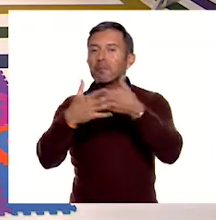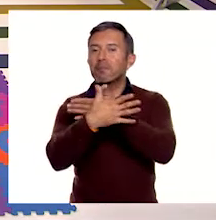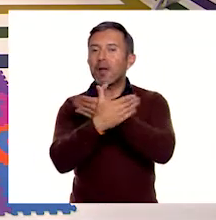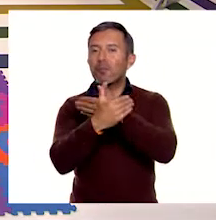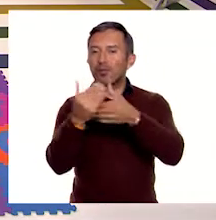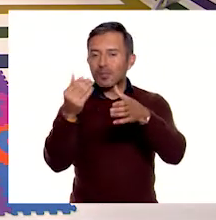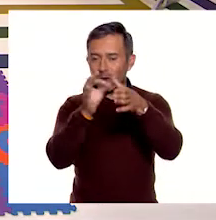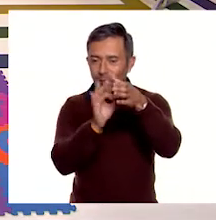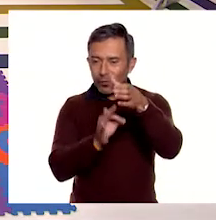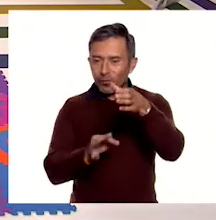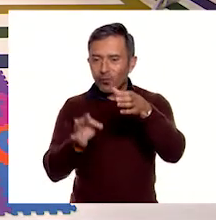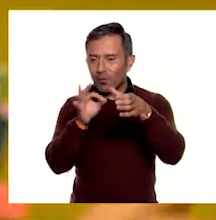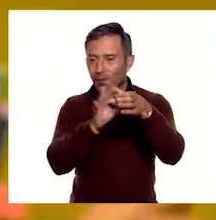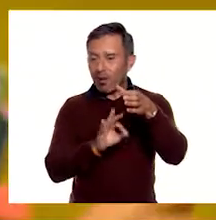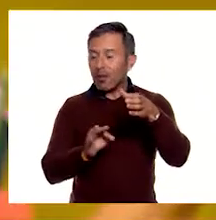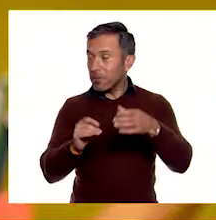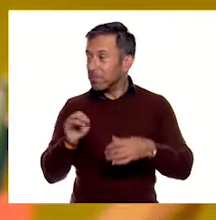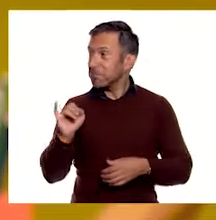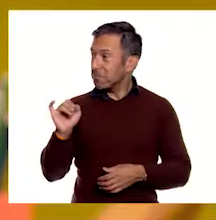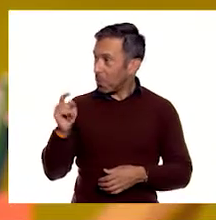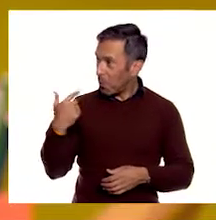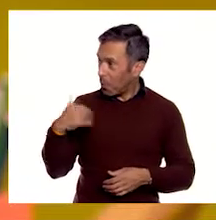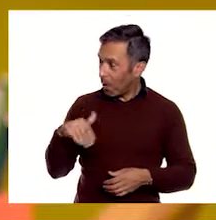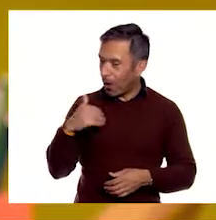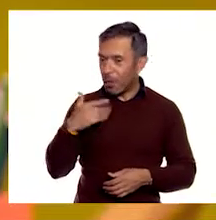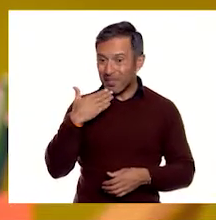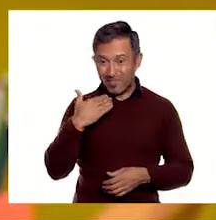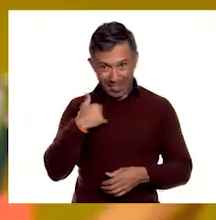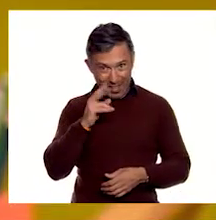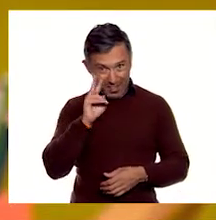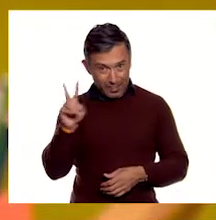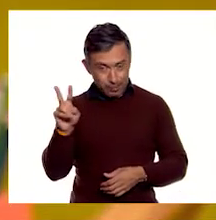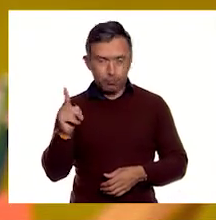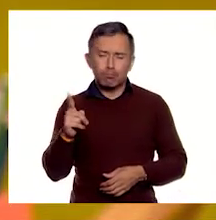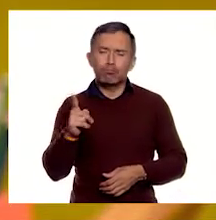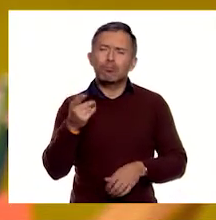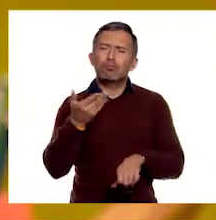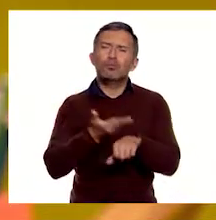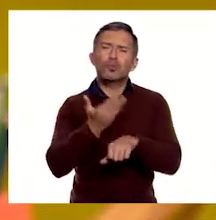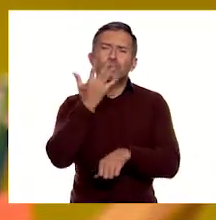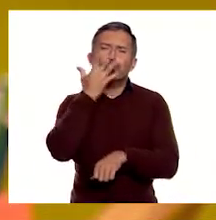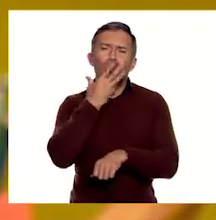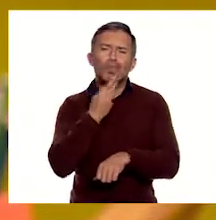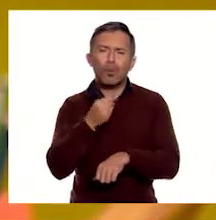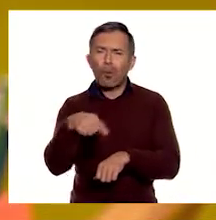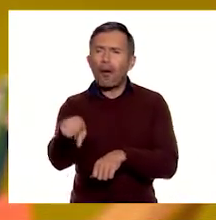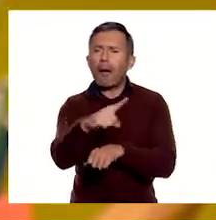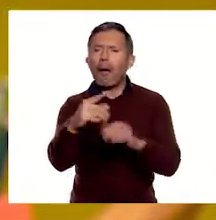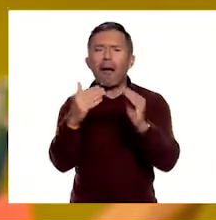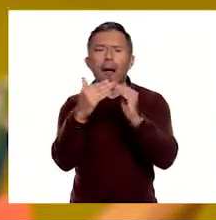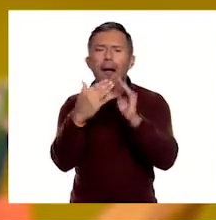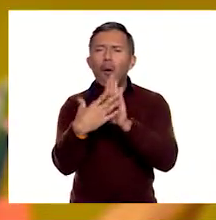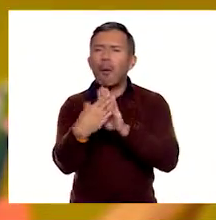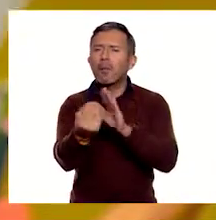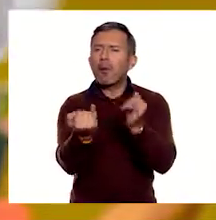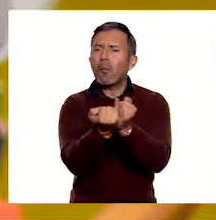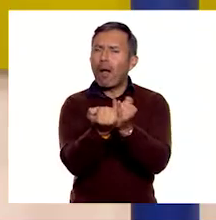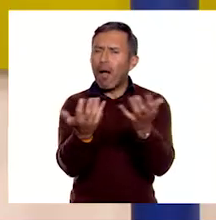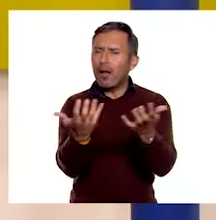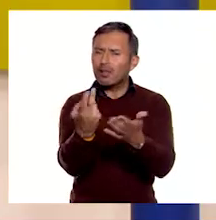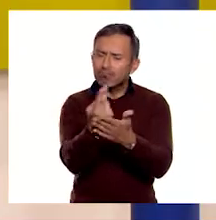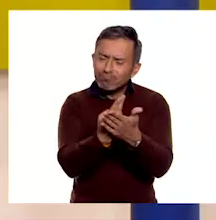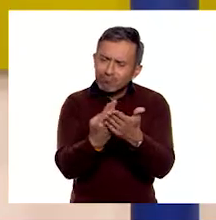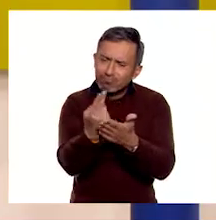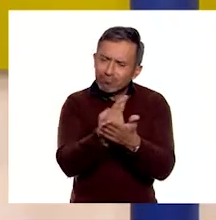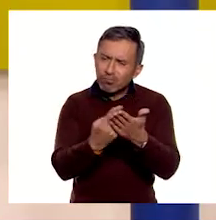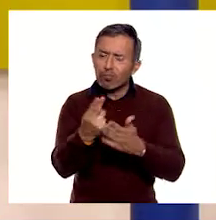frasco. Así es. ¡Wow! Muy bien. ¿Ya vieron, niños? Algo muy bonito que ustedes pueden hacer allá en casita para